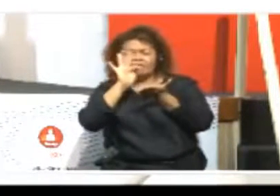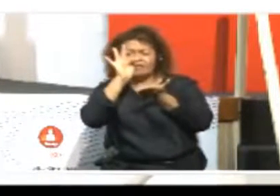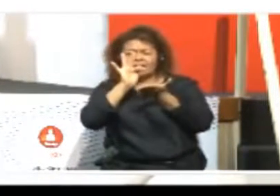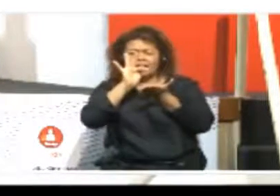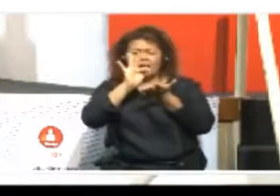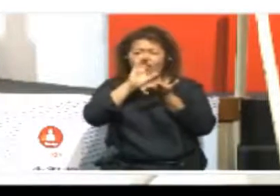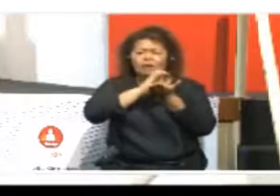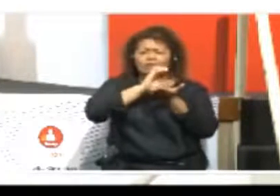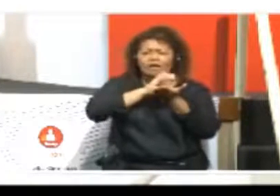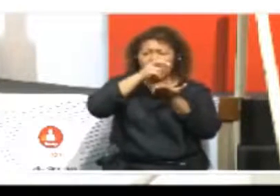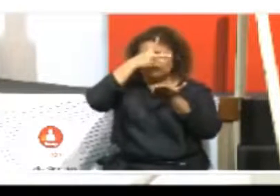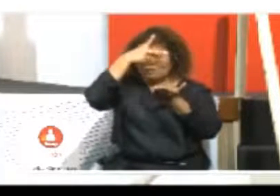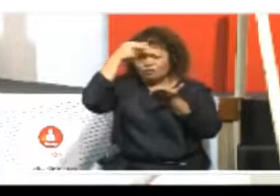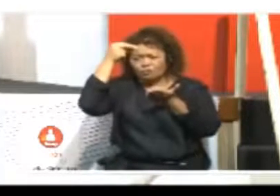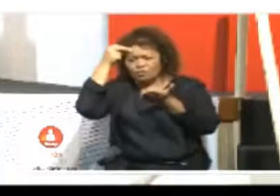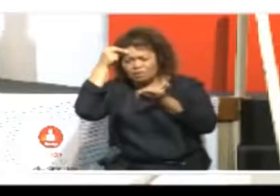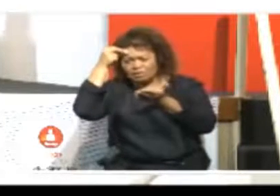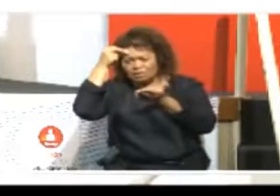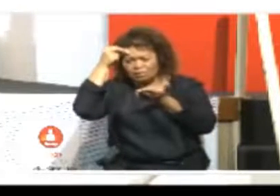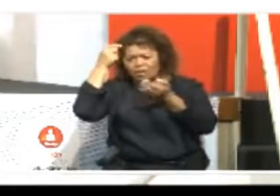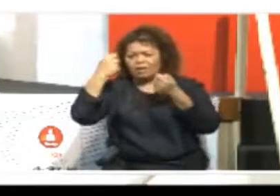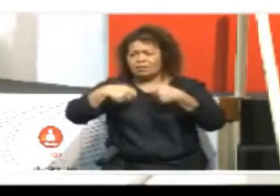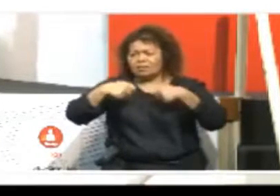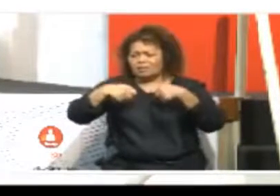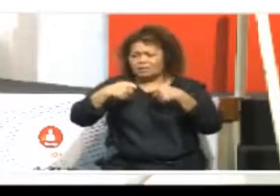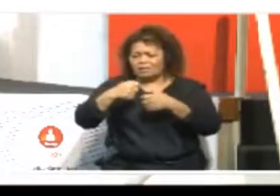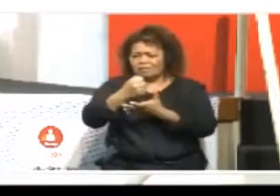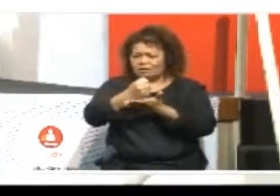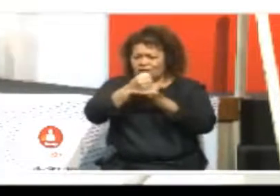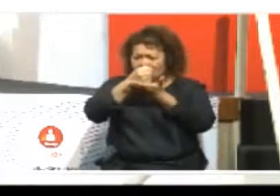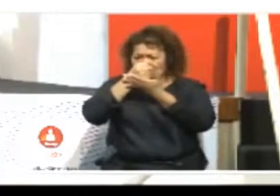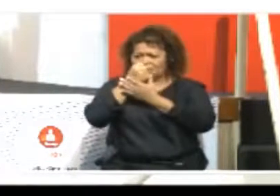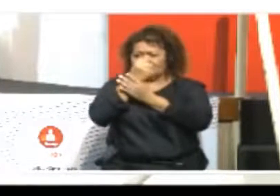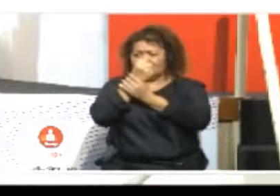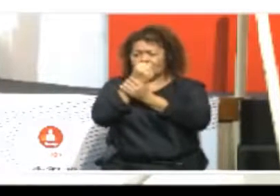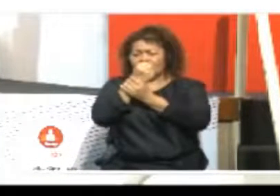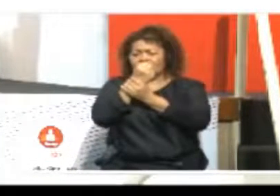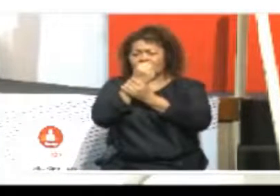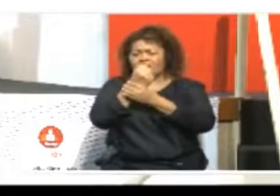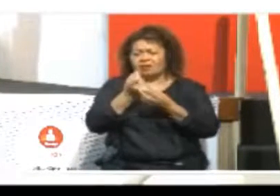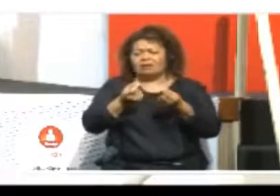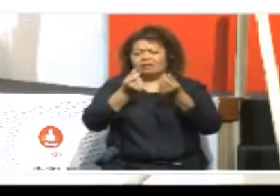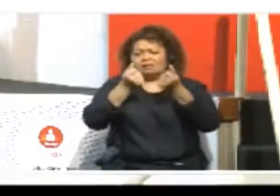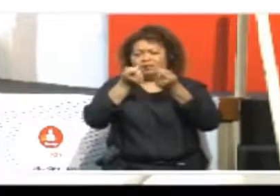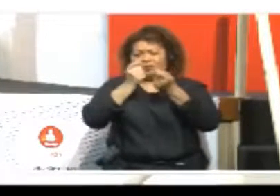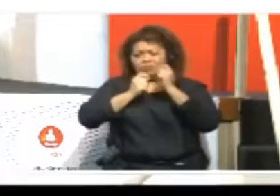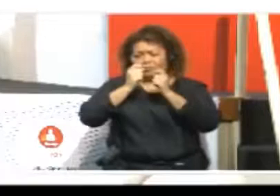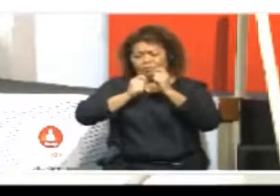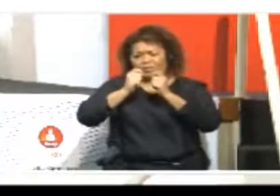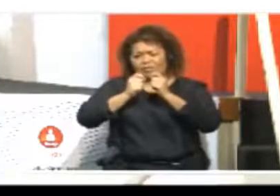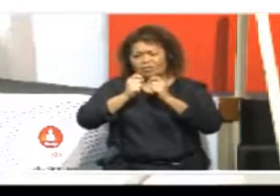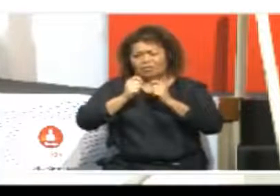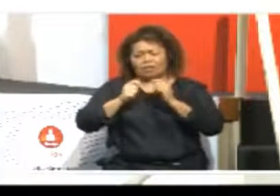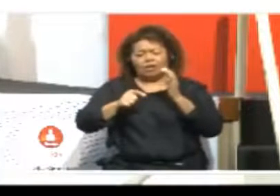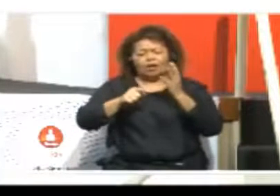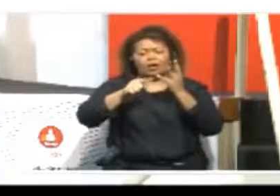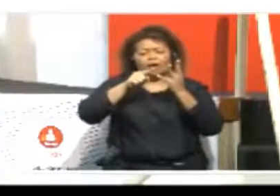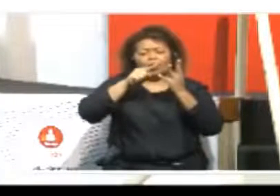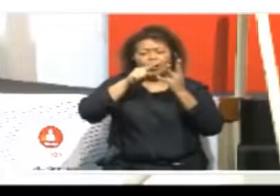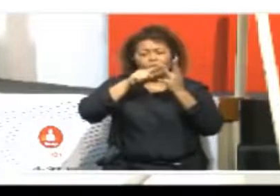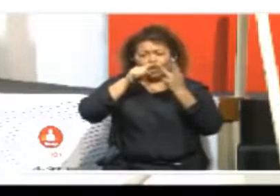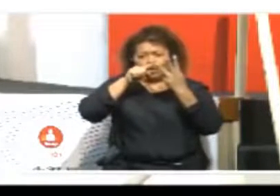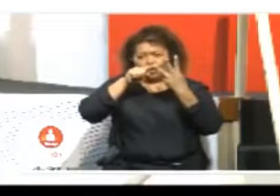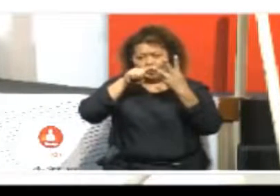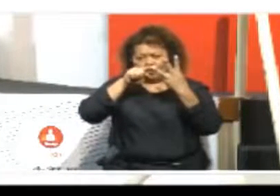esa sostenibilidad fiscal. Y el otro principio que se ha promovido es el de promover la